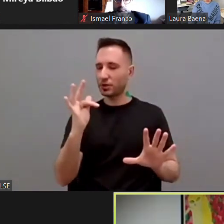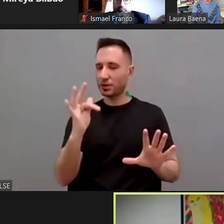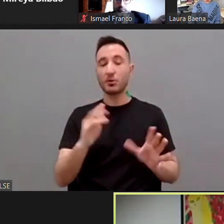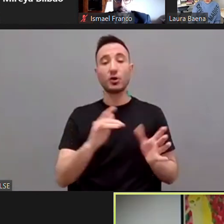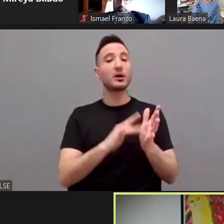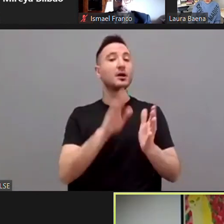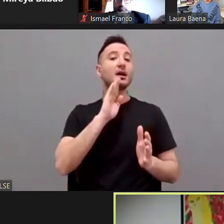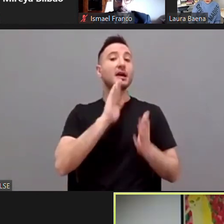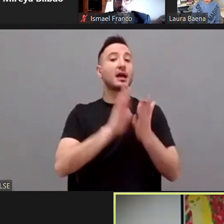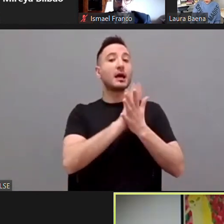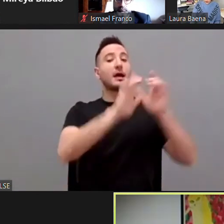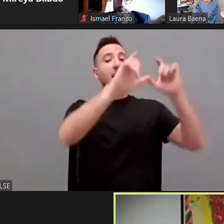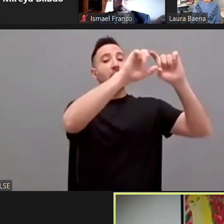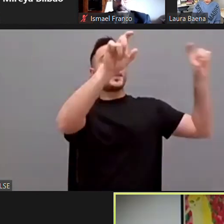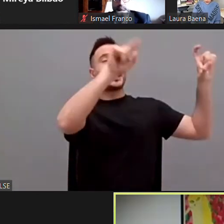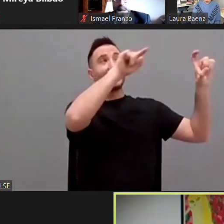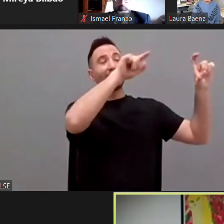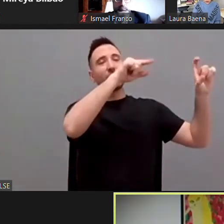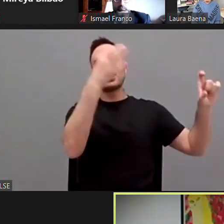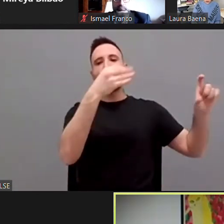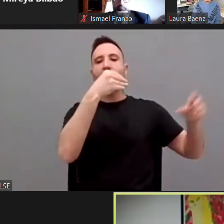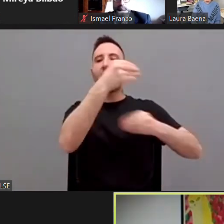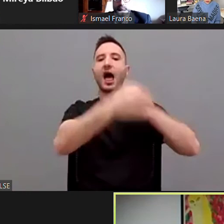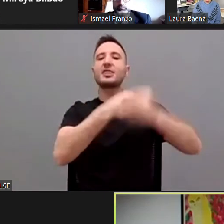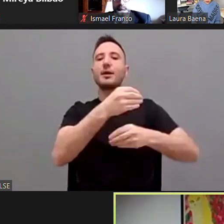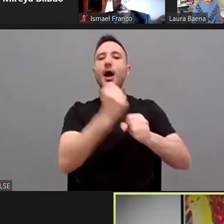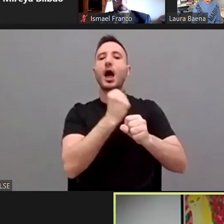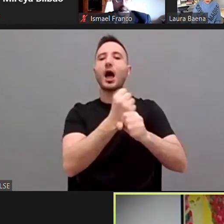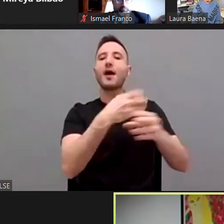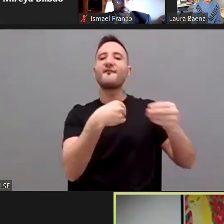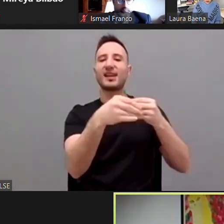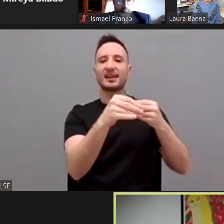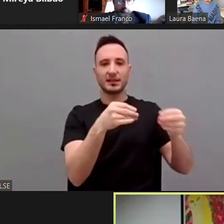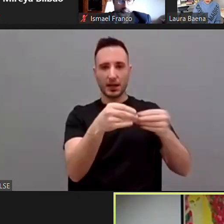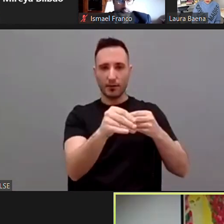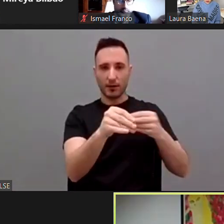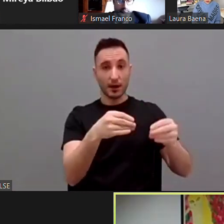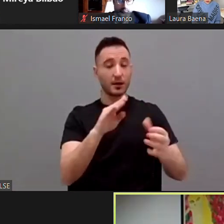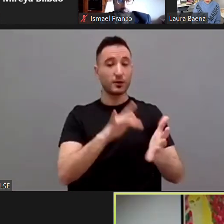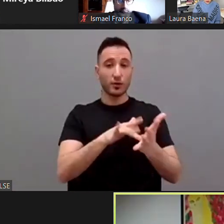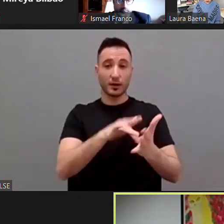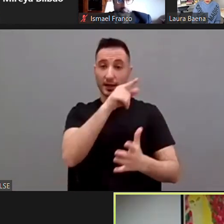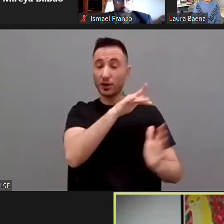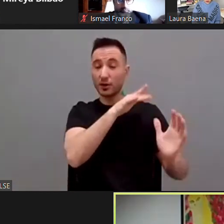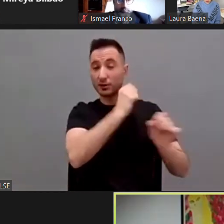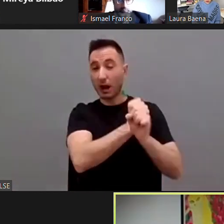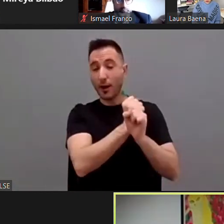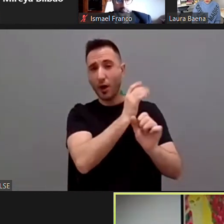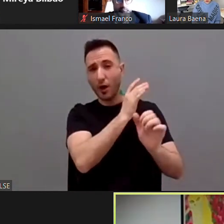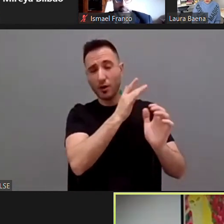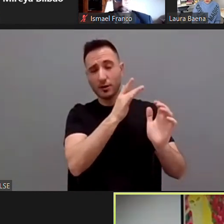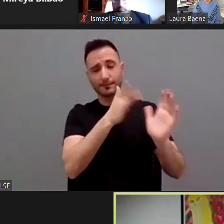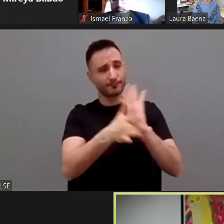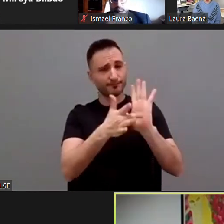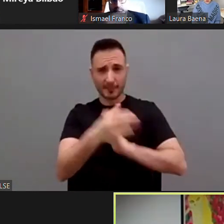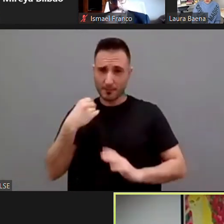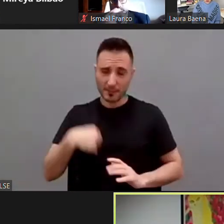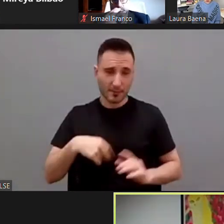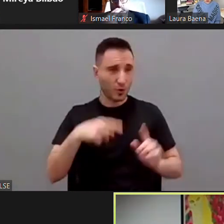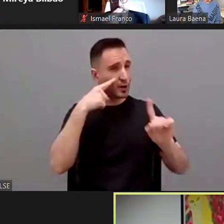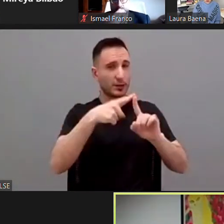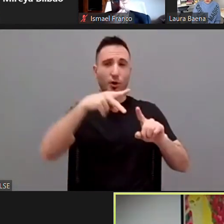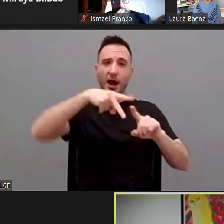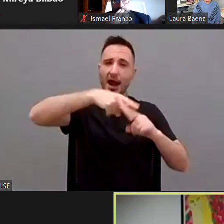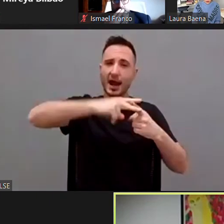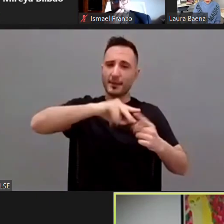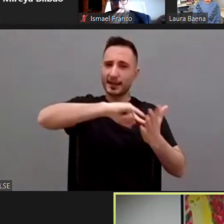de la accesibilidad es súper importante porque las fórmulas de teletrabajo, como bien se ha explicado, son trabajos que se basan en herramientas tecnológicas, con lo